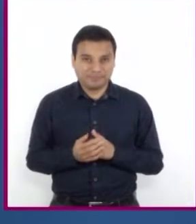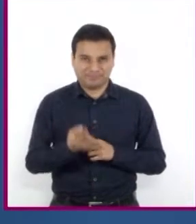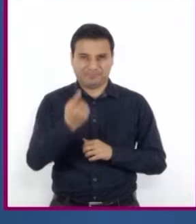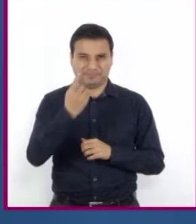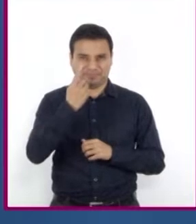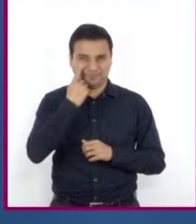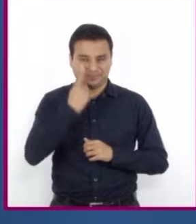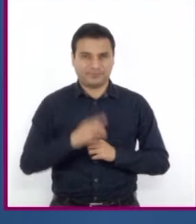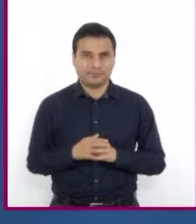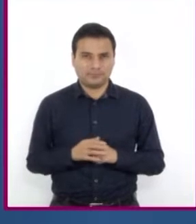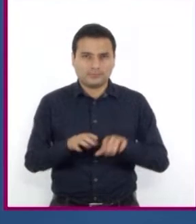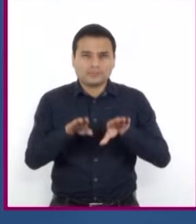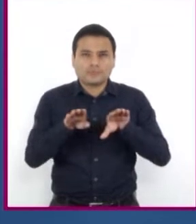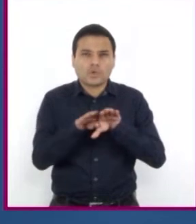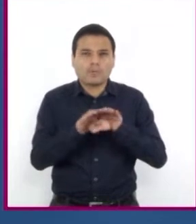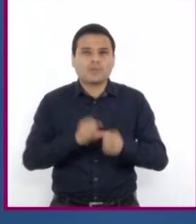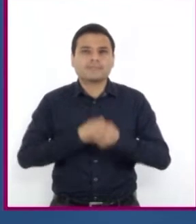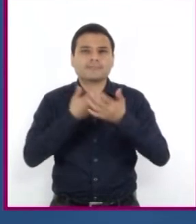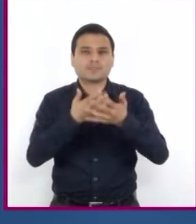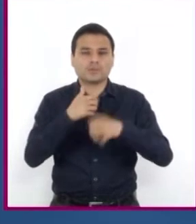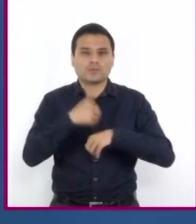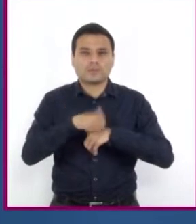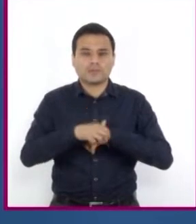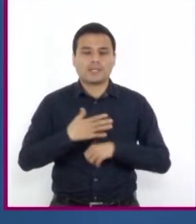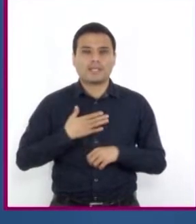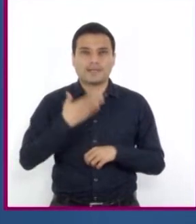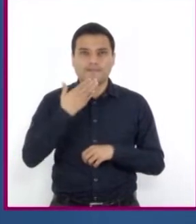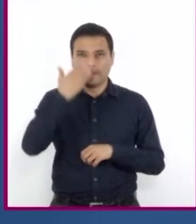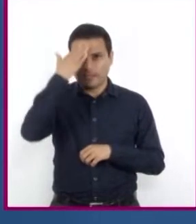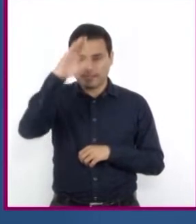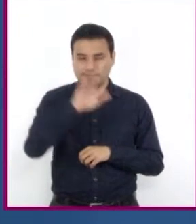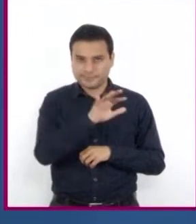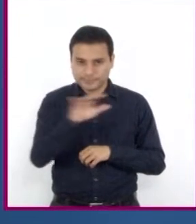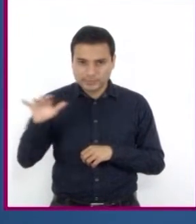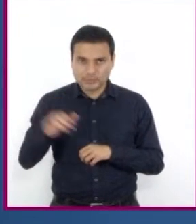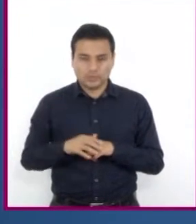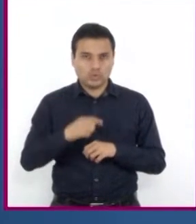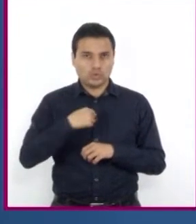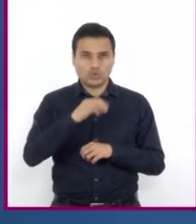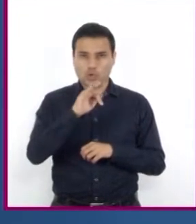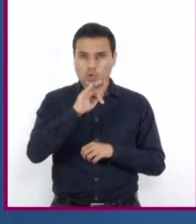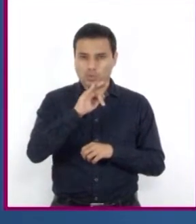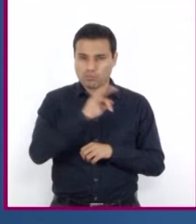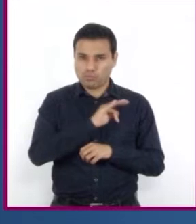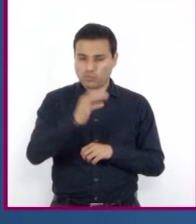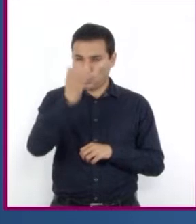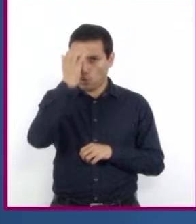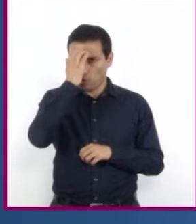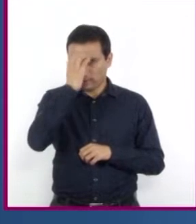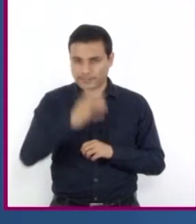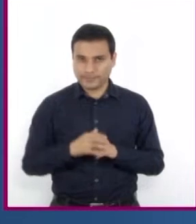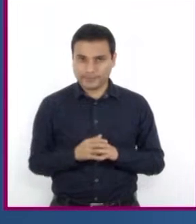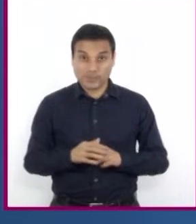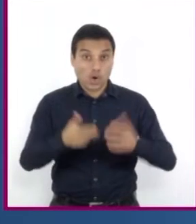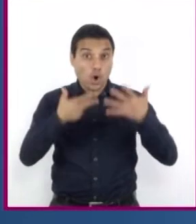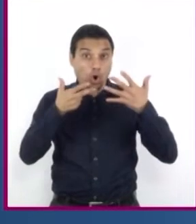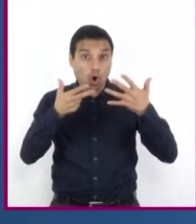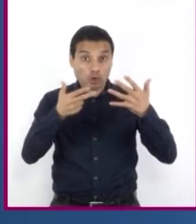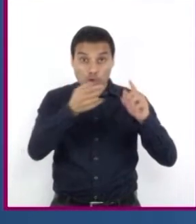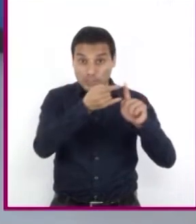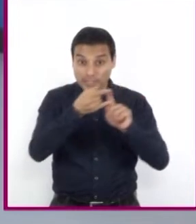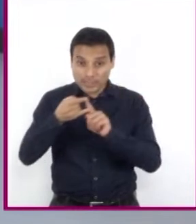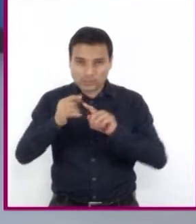es la expresión algebraica que nos permite conocer el total de losetas que tiene el estanque con 8 losetas por